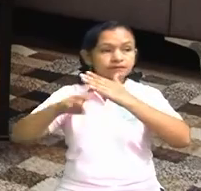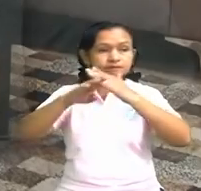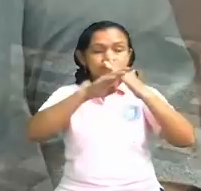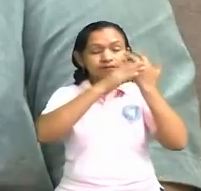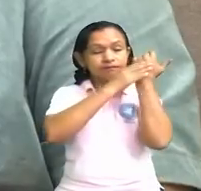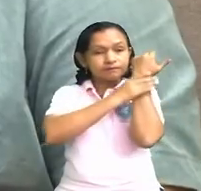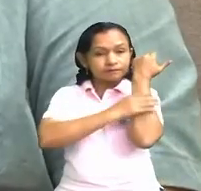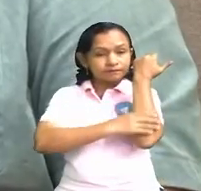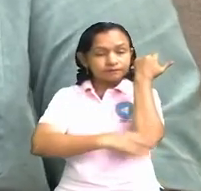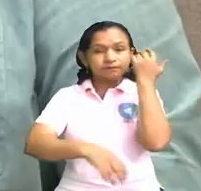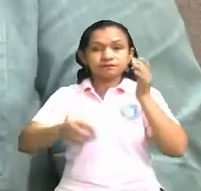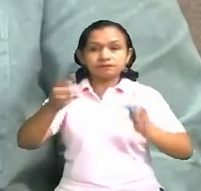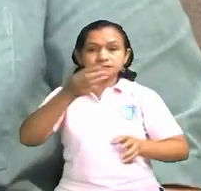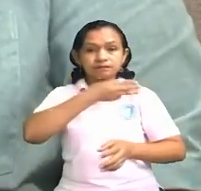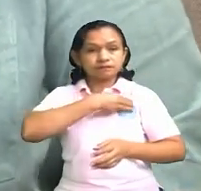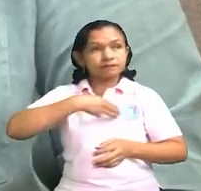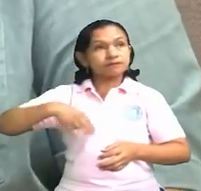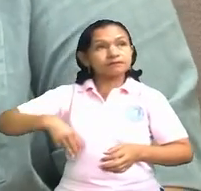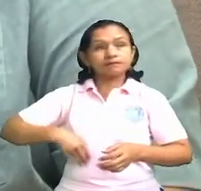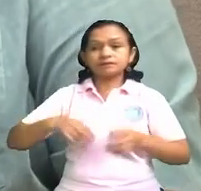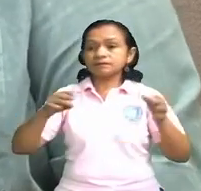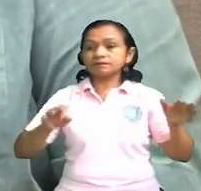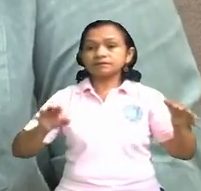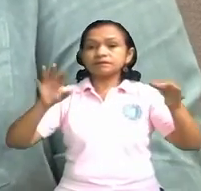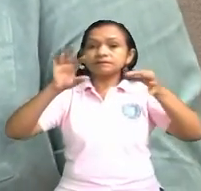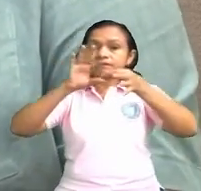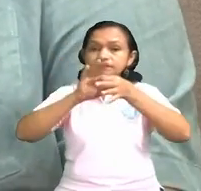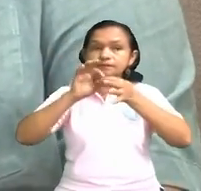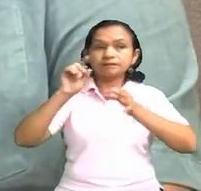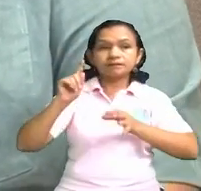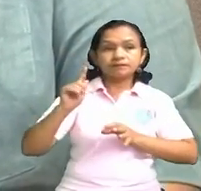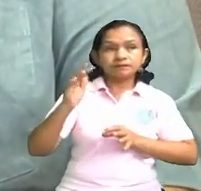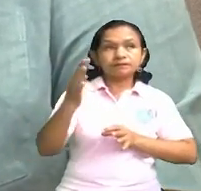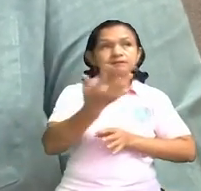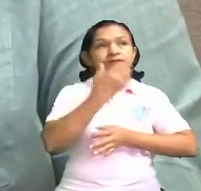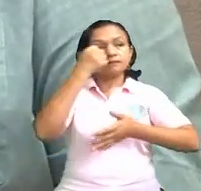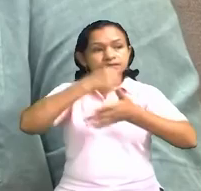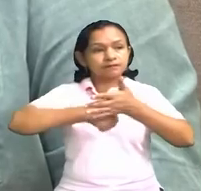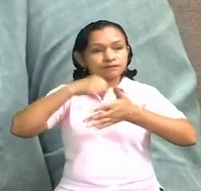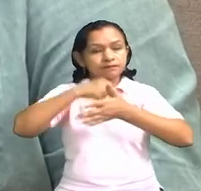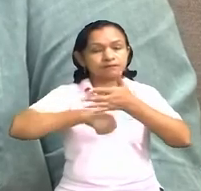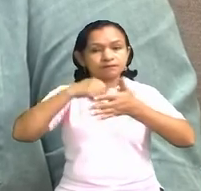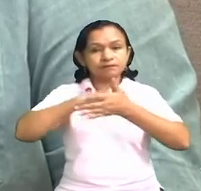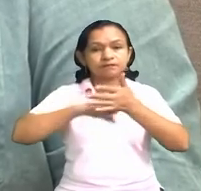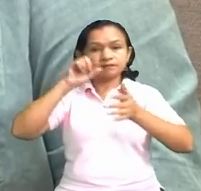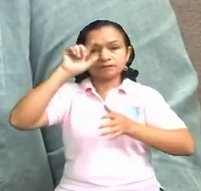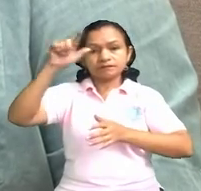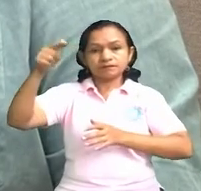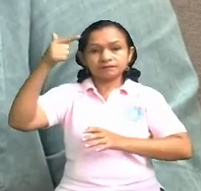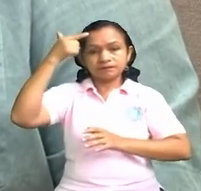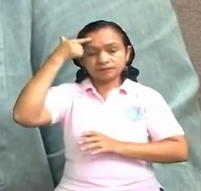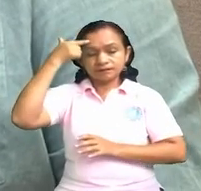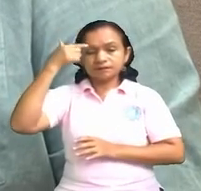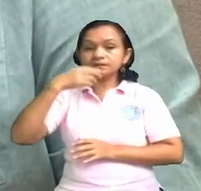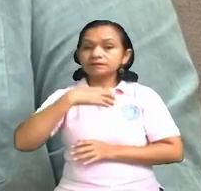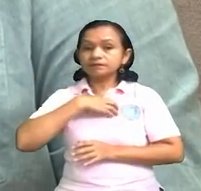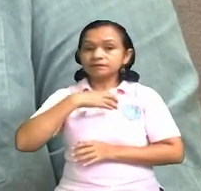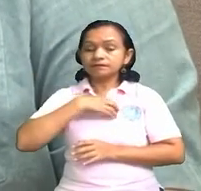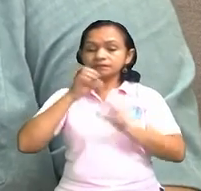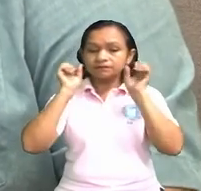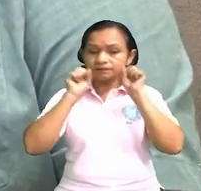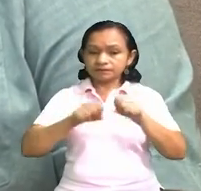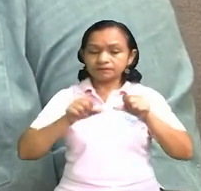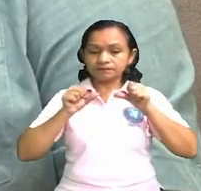pobreza. Nuestro ministerio también es parte de todos esos esfuerzos de gobierno, haciendo posible que